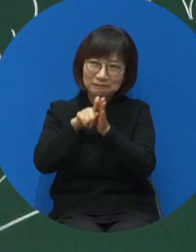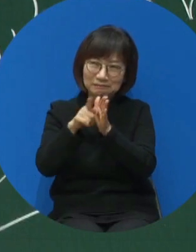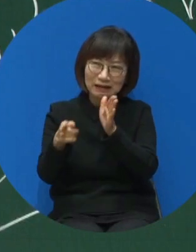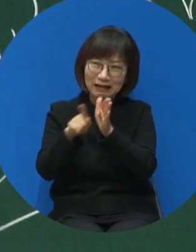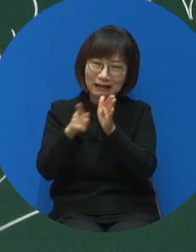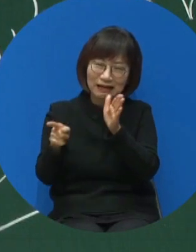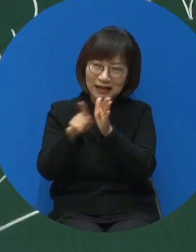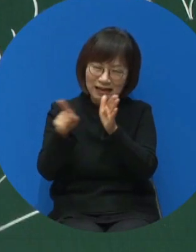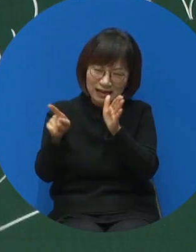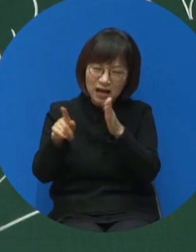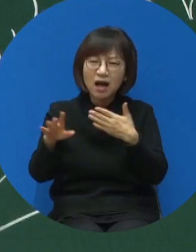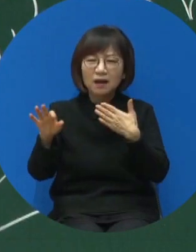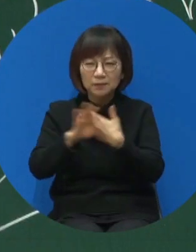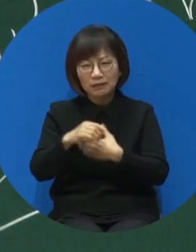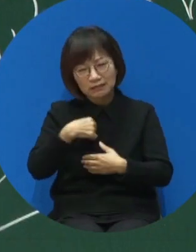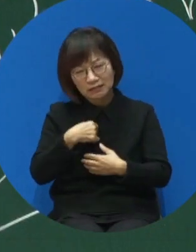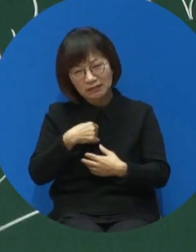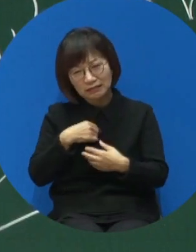siento